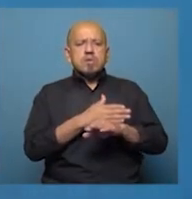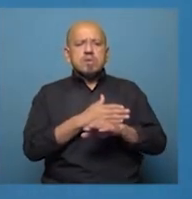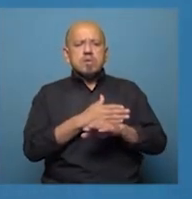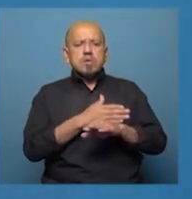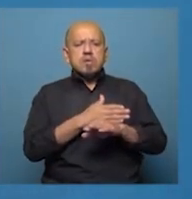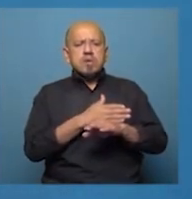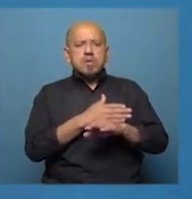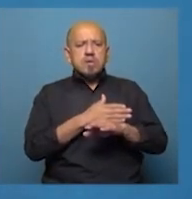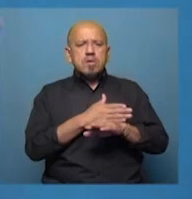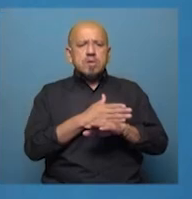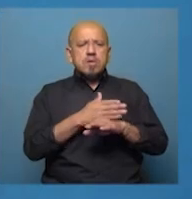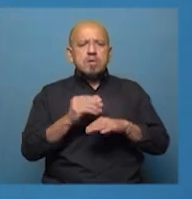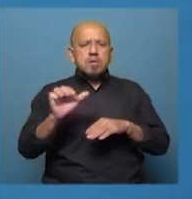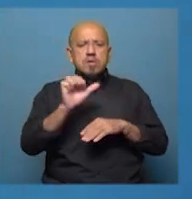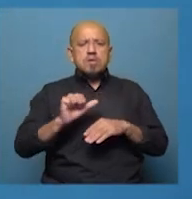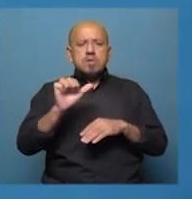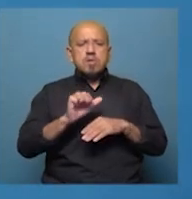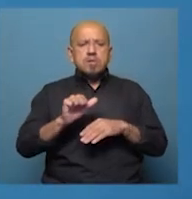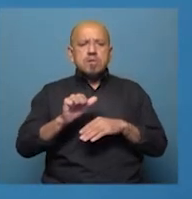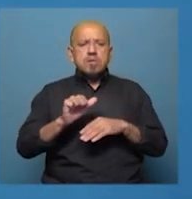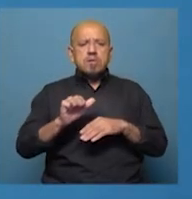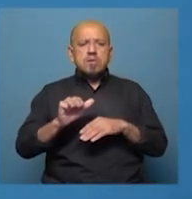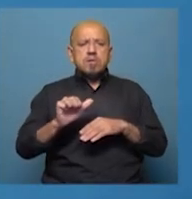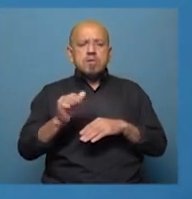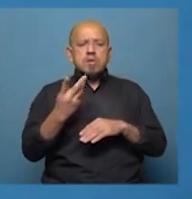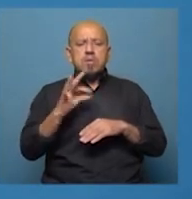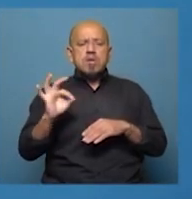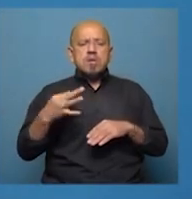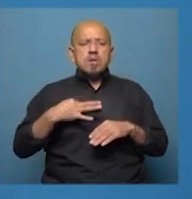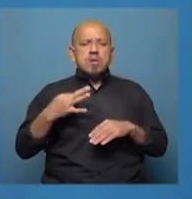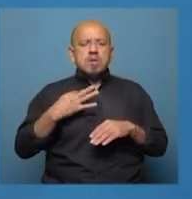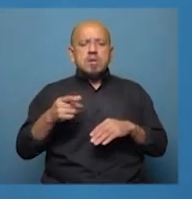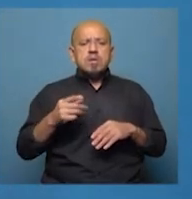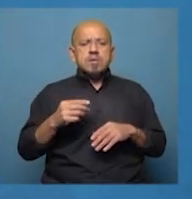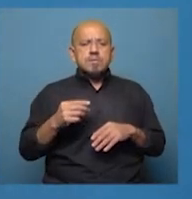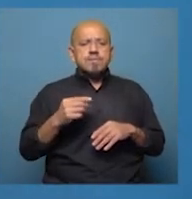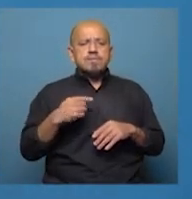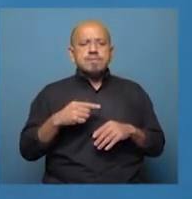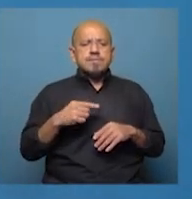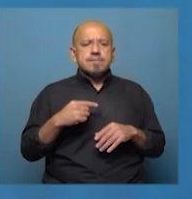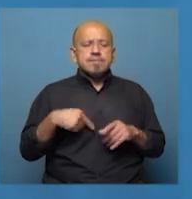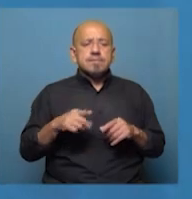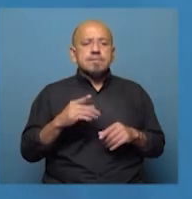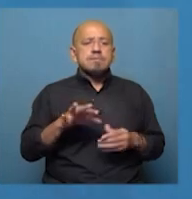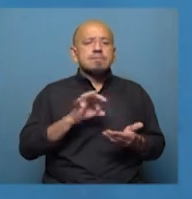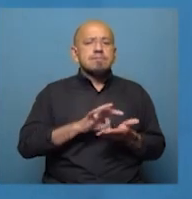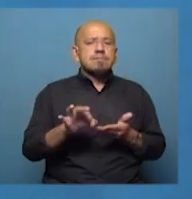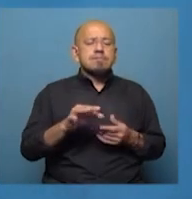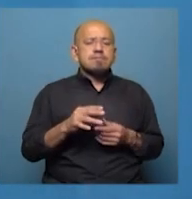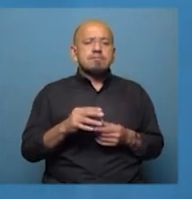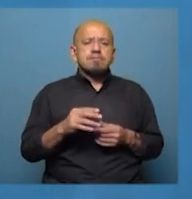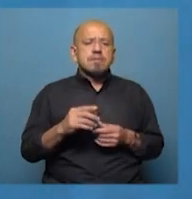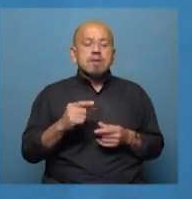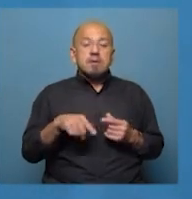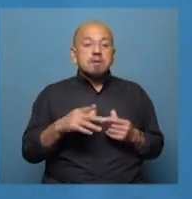invitado a empresas que tienen 40 años de trayectoria este en ese tipo de servicio no no